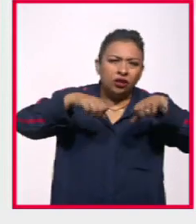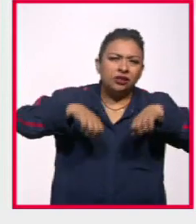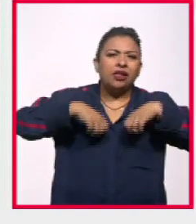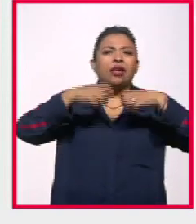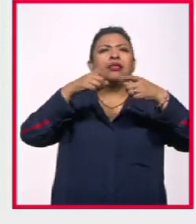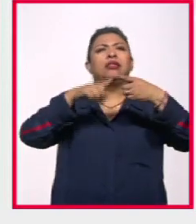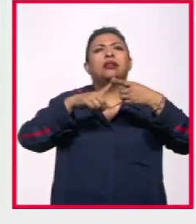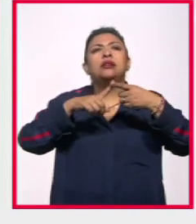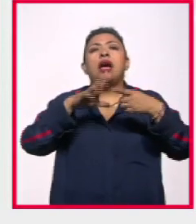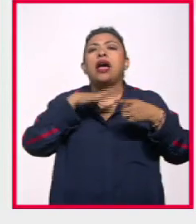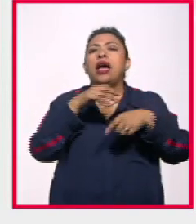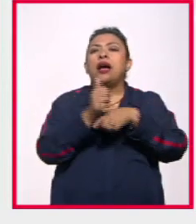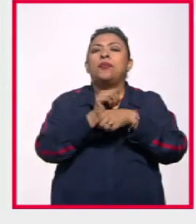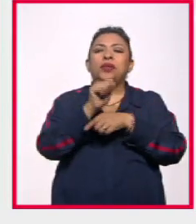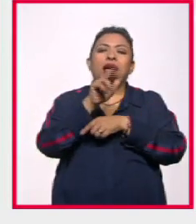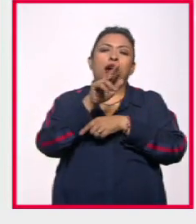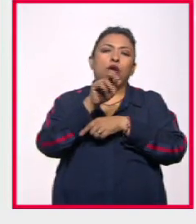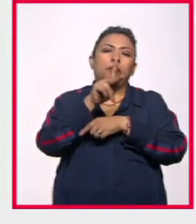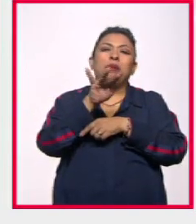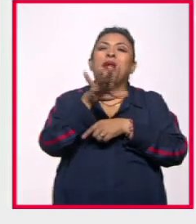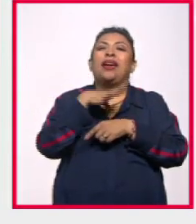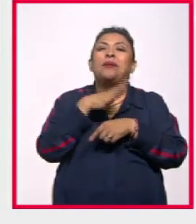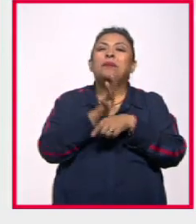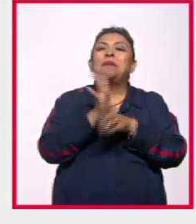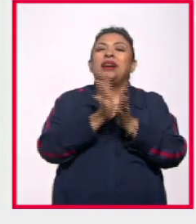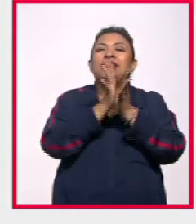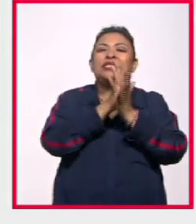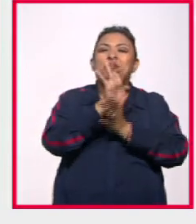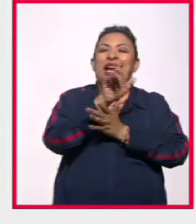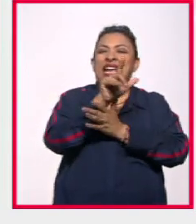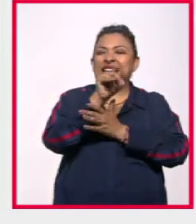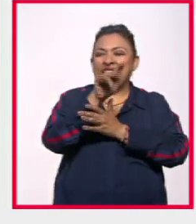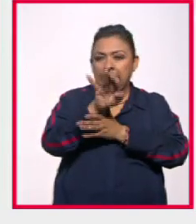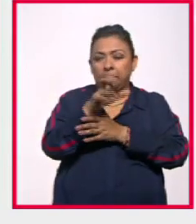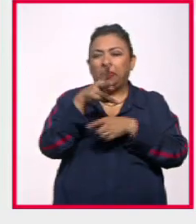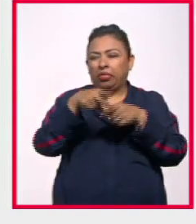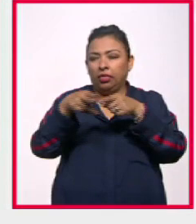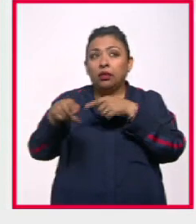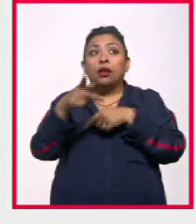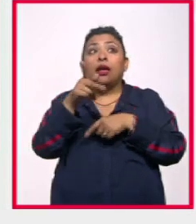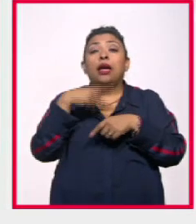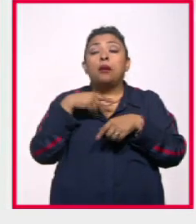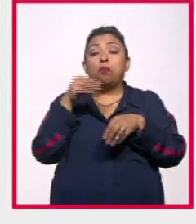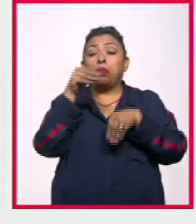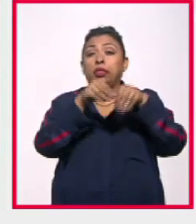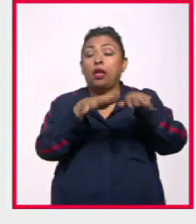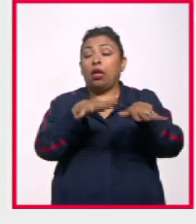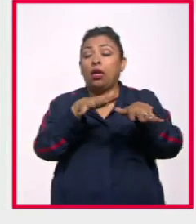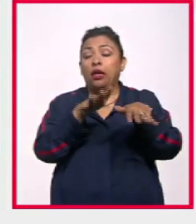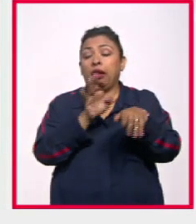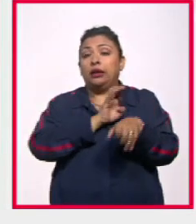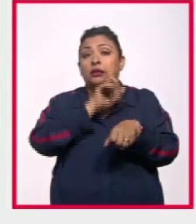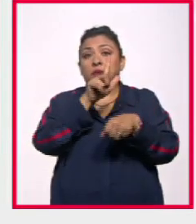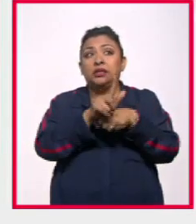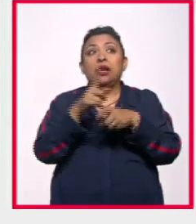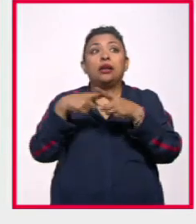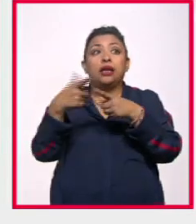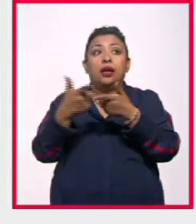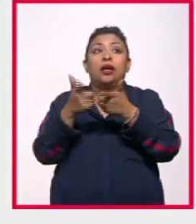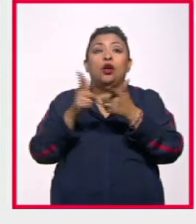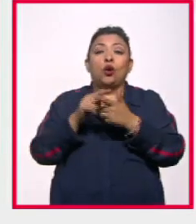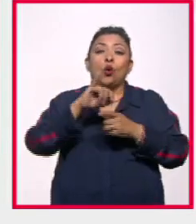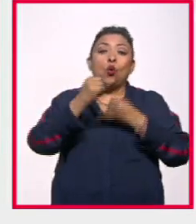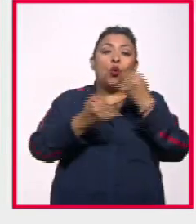Piper de Élite. Y los efectos especiales los hizo la compañía que hace los efectos de Juego de